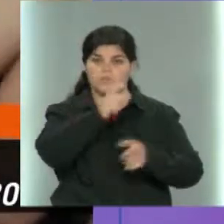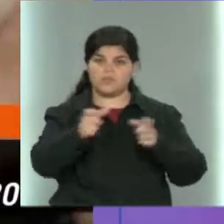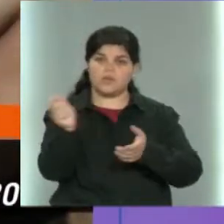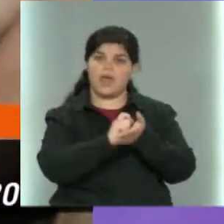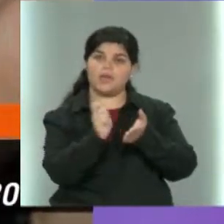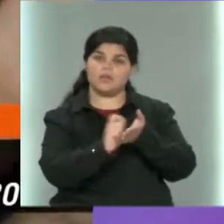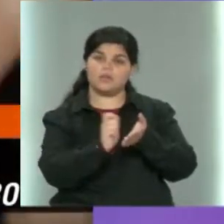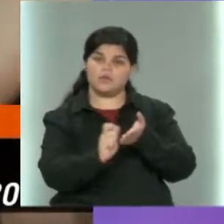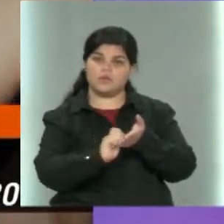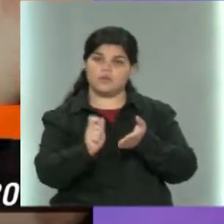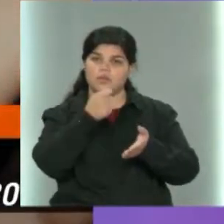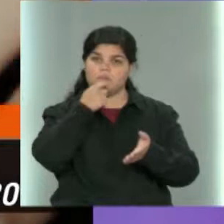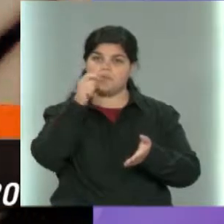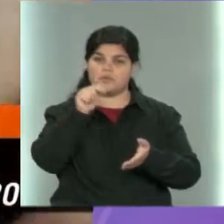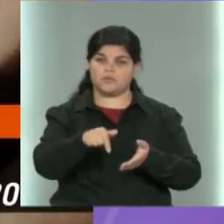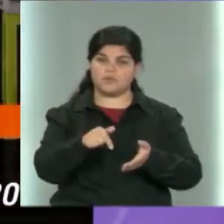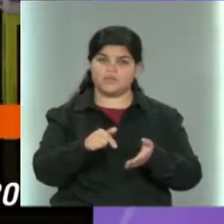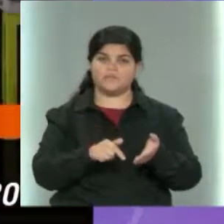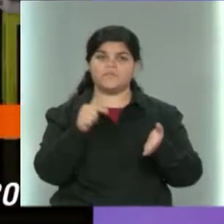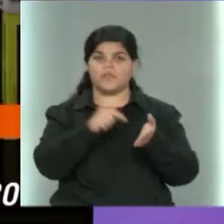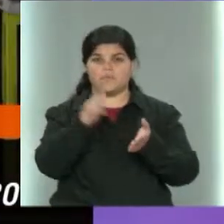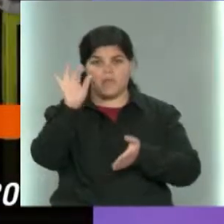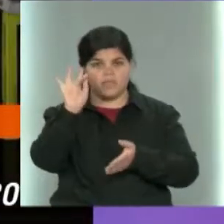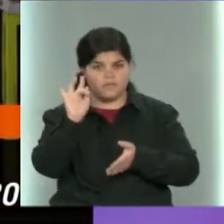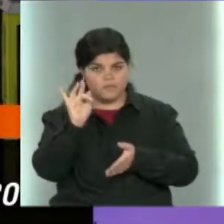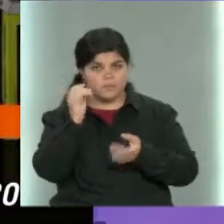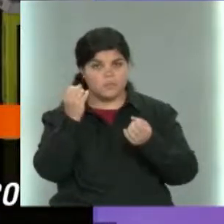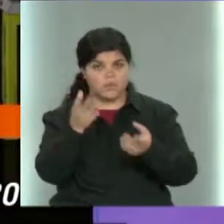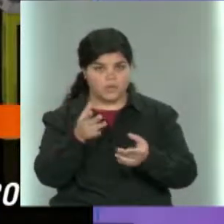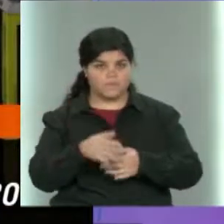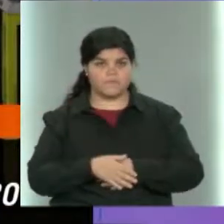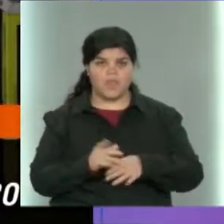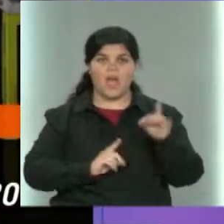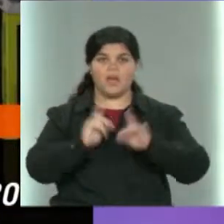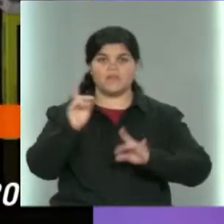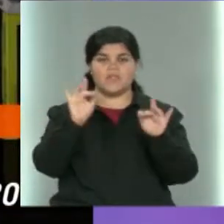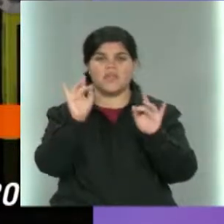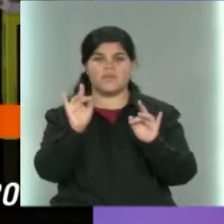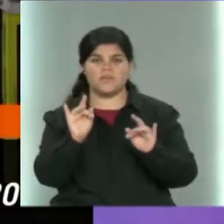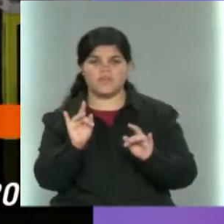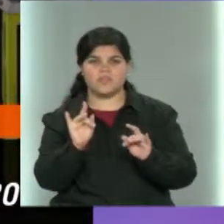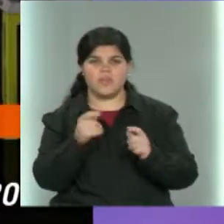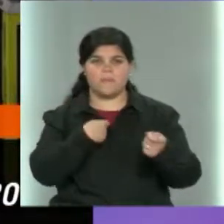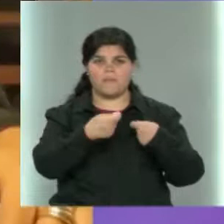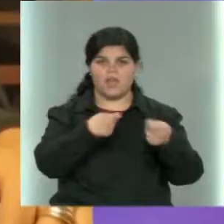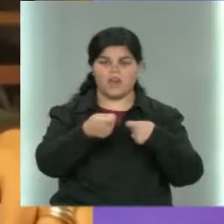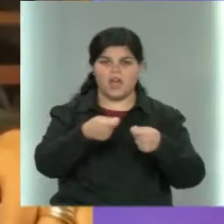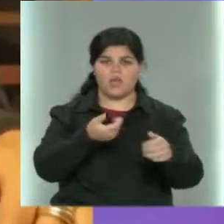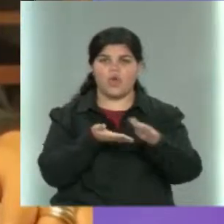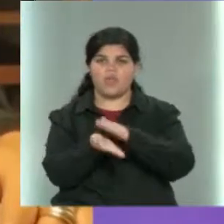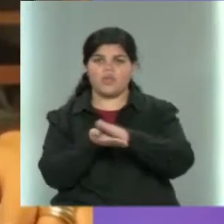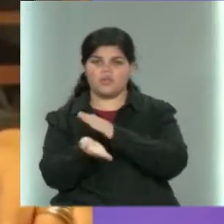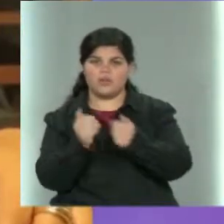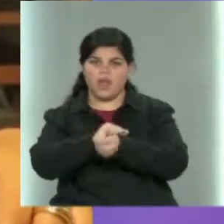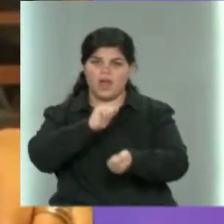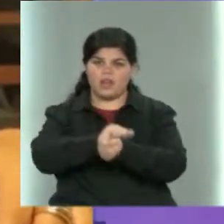mendocinos, es un poco más compleja porque cuesta un poco acceder a ese mercado de las grandes editoriales. Entonces creo